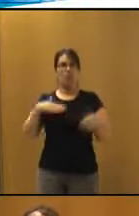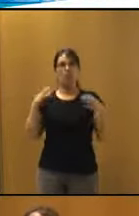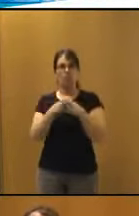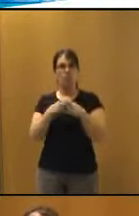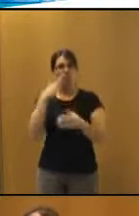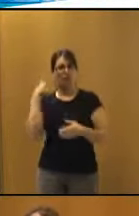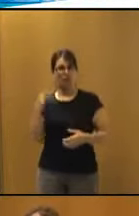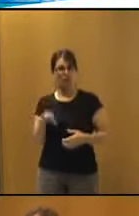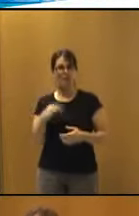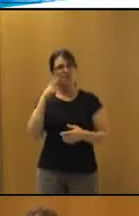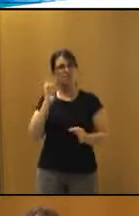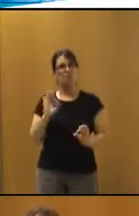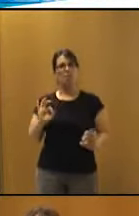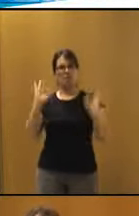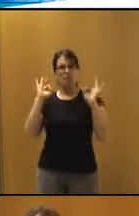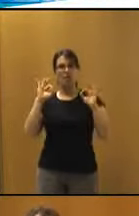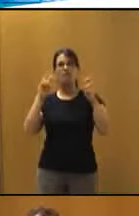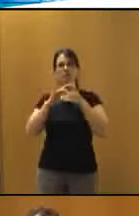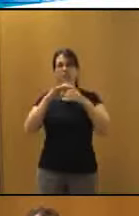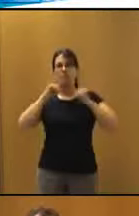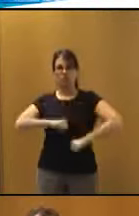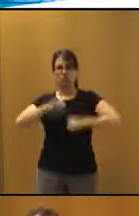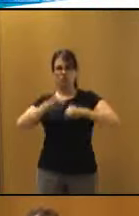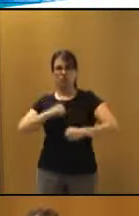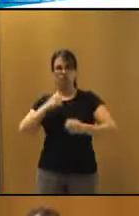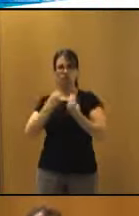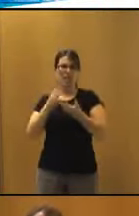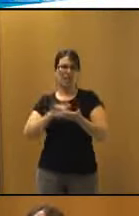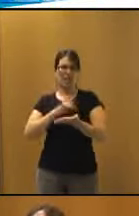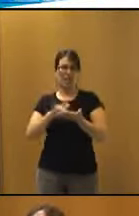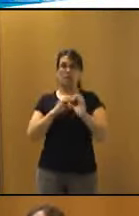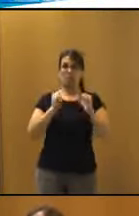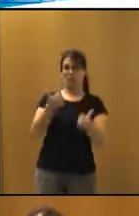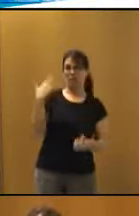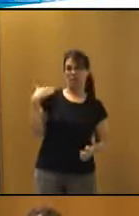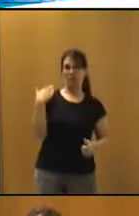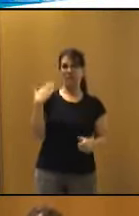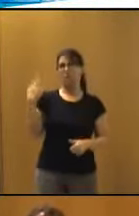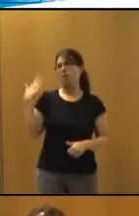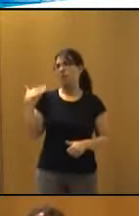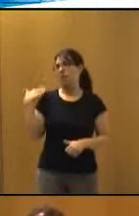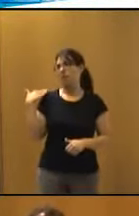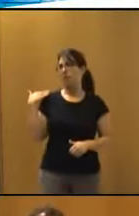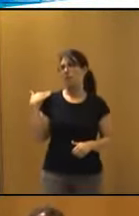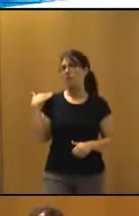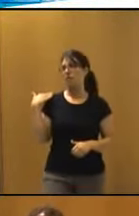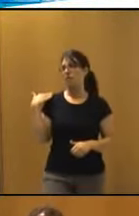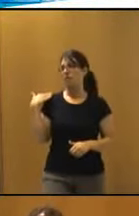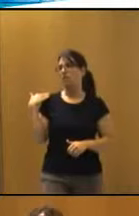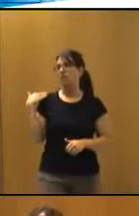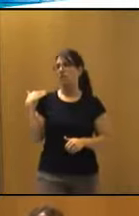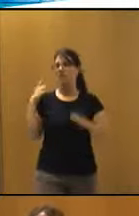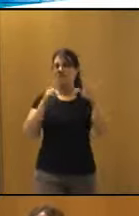es un grupo de origen francés especializado en tema de mayores con una revista. Empezamos con revistas en